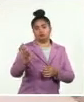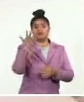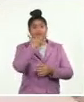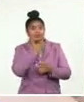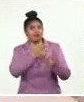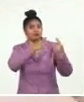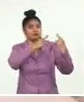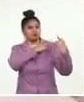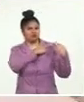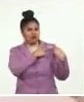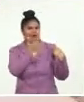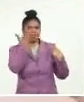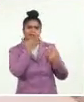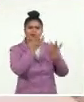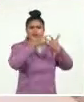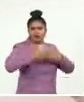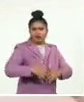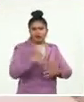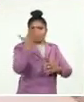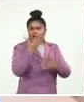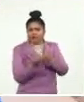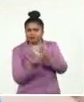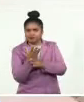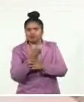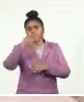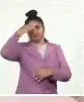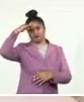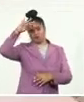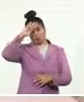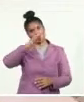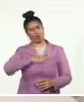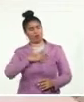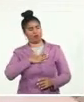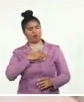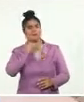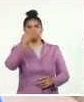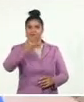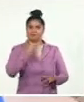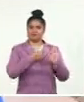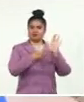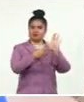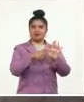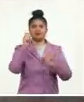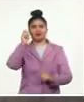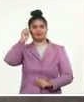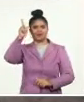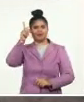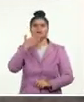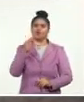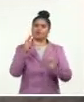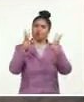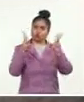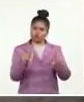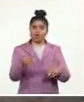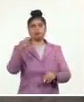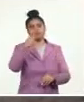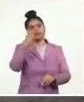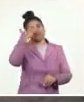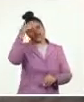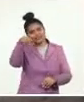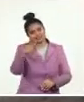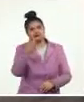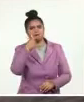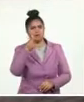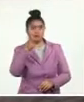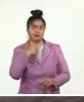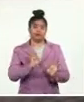juntos juntos con otras tecnologías que hemos aplicado y la experiencia del mismo acá quedan venezuela con especialistas presentes en